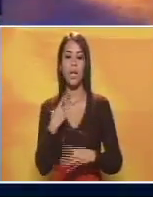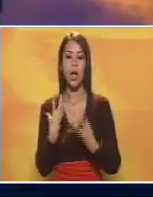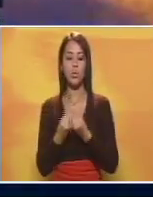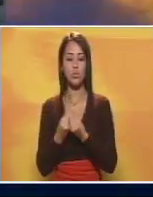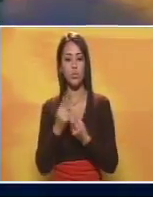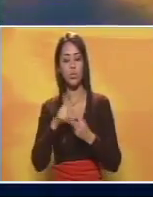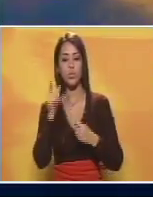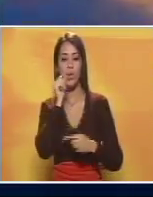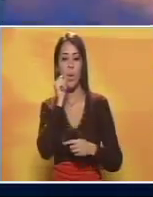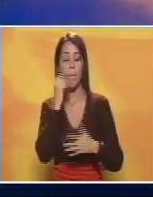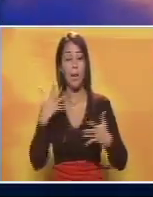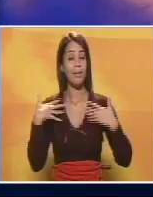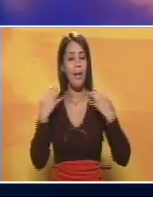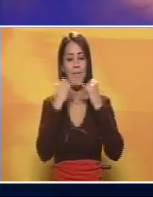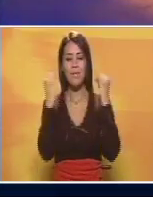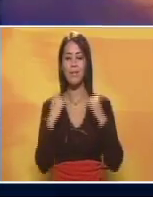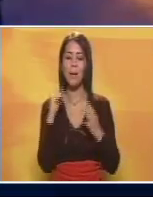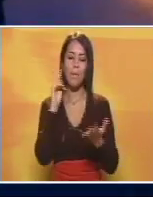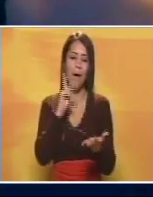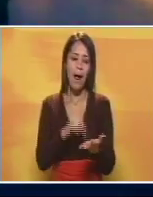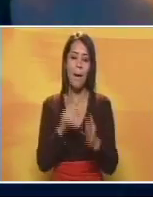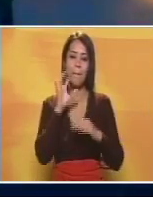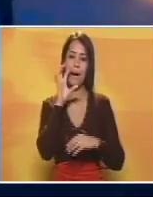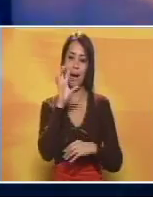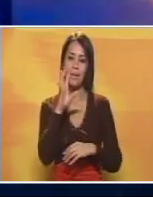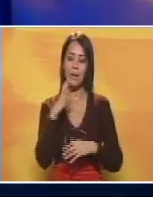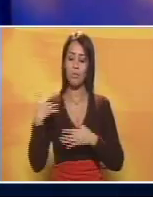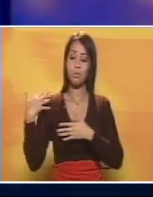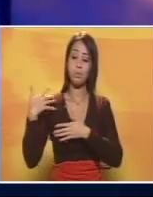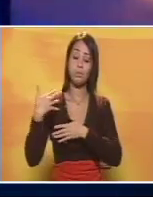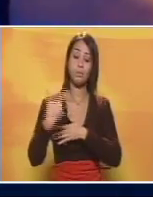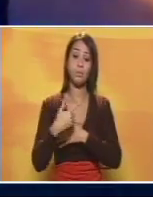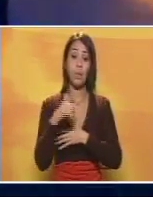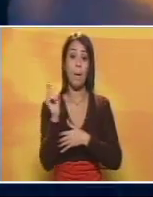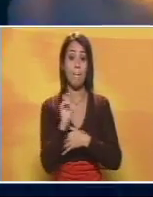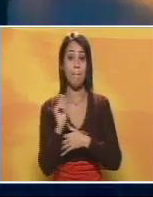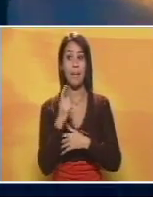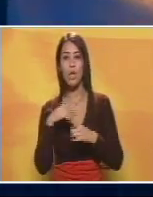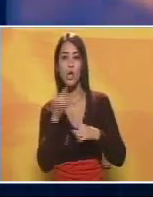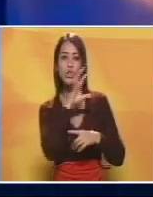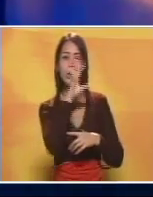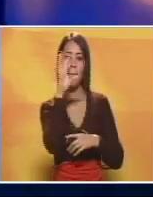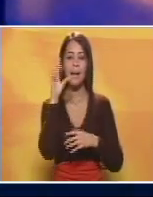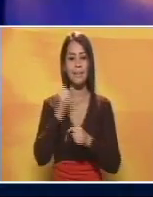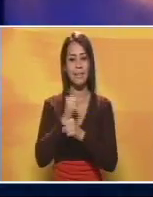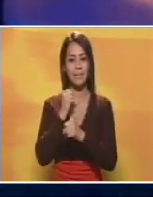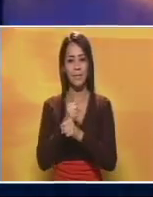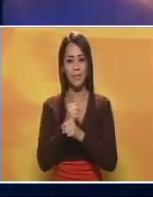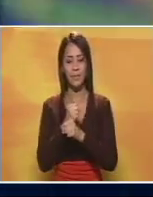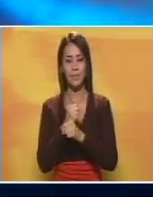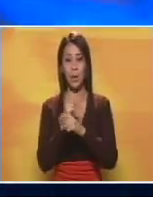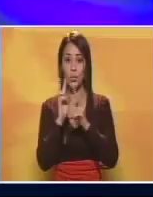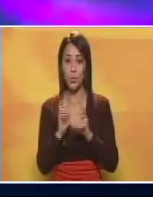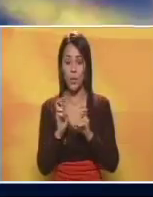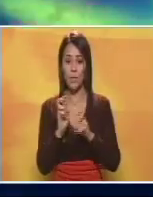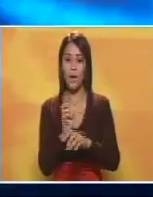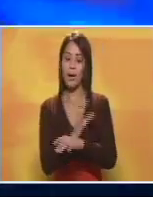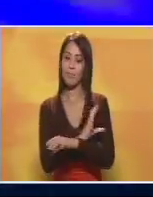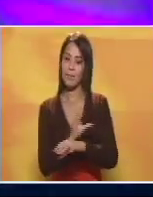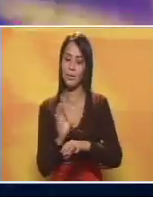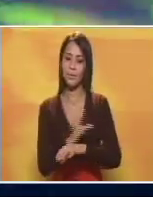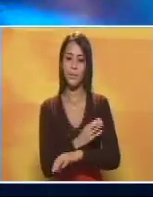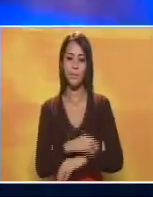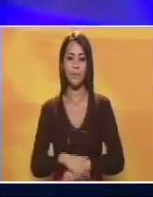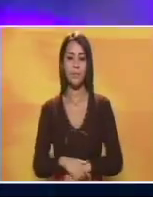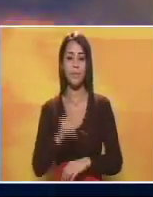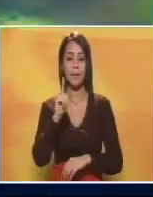y manifestó su felicidad por regresar al país tras varios meses en el exterior realizando sus nuevas producciones. Además,